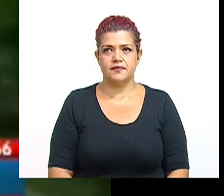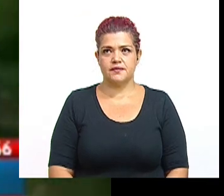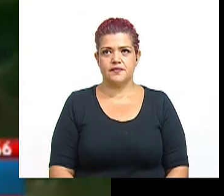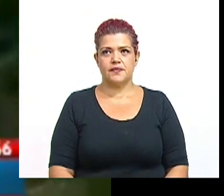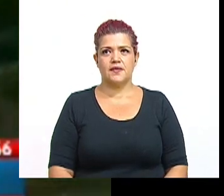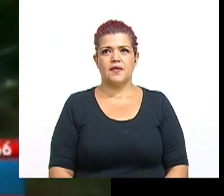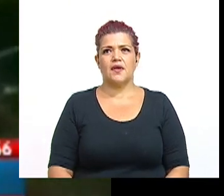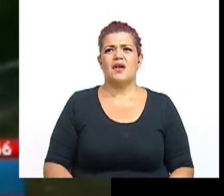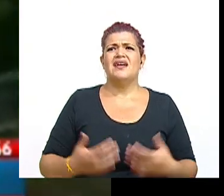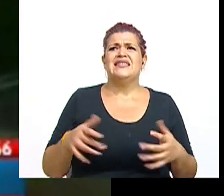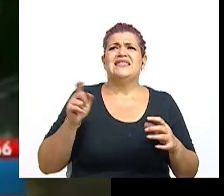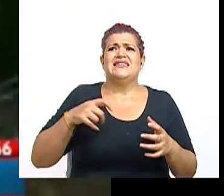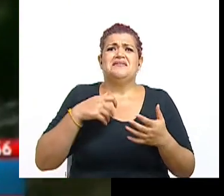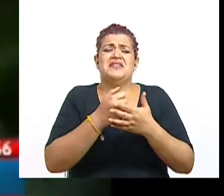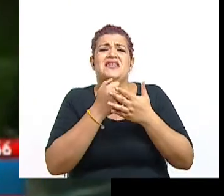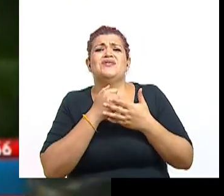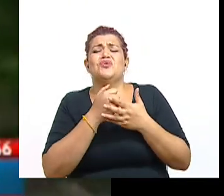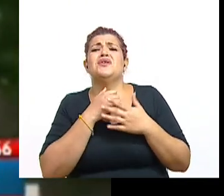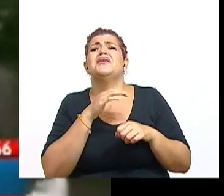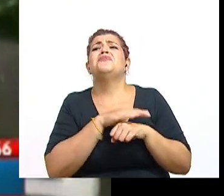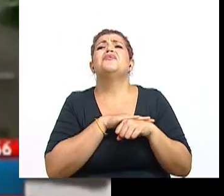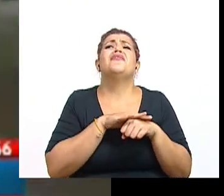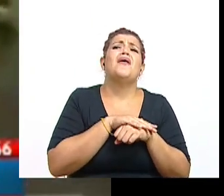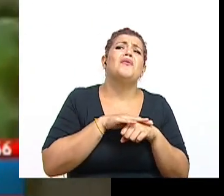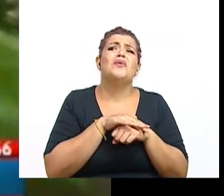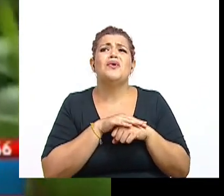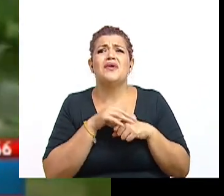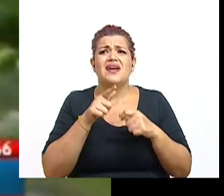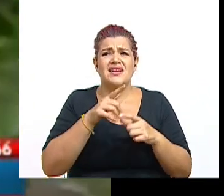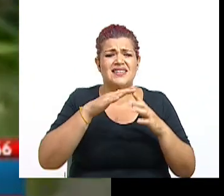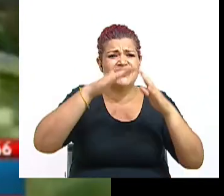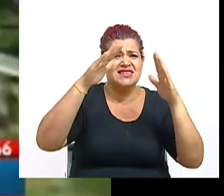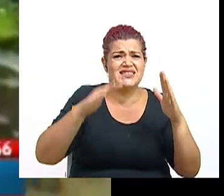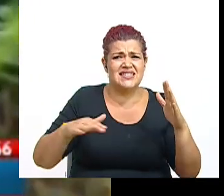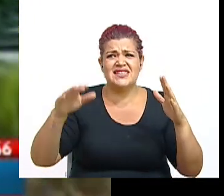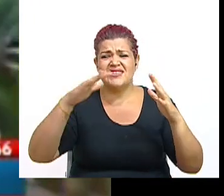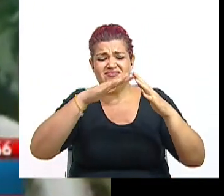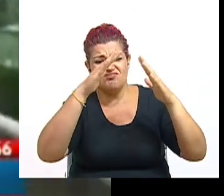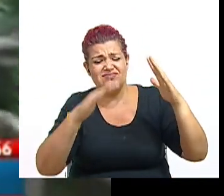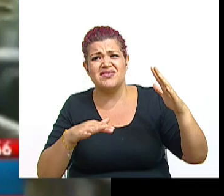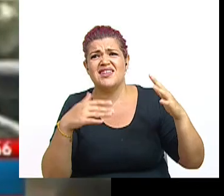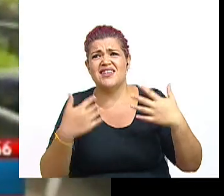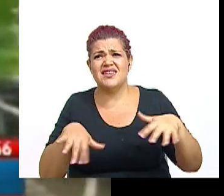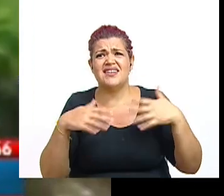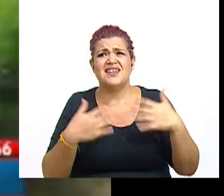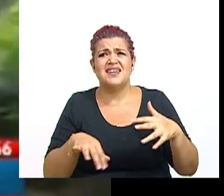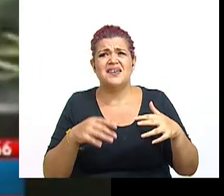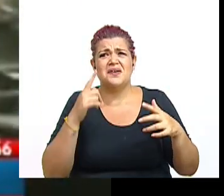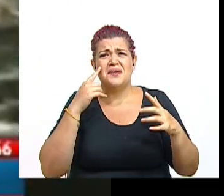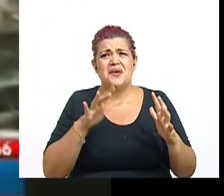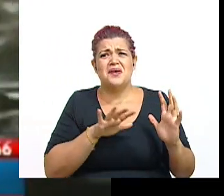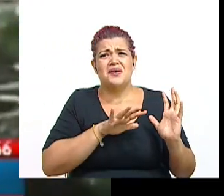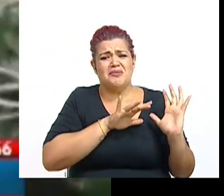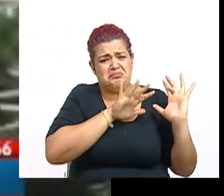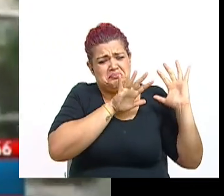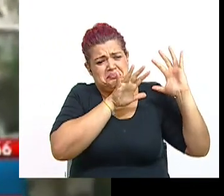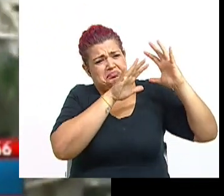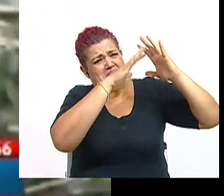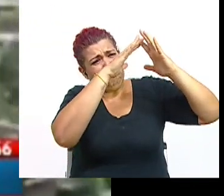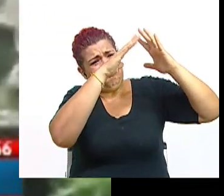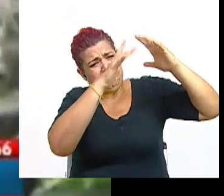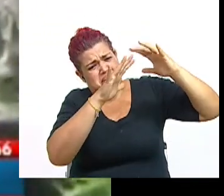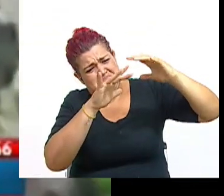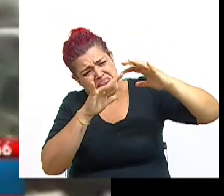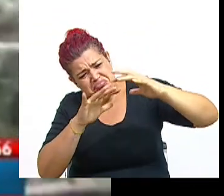Ocupamos a alguien que nos ayude, por favor. En el cerro ahí por Termomanía se cayó el cerro y hay 10